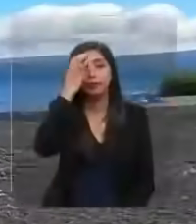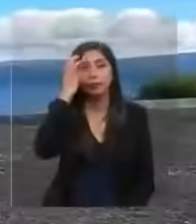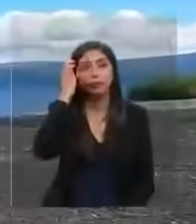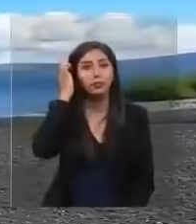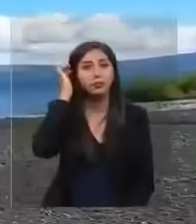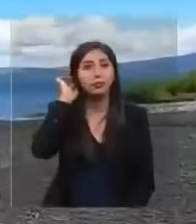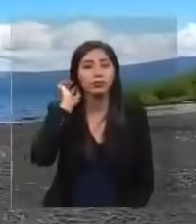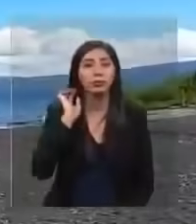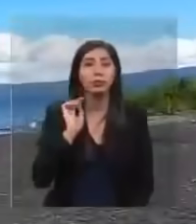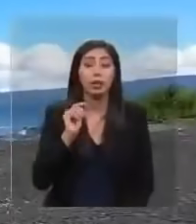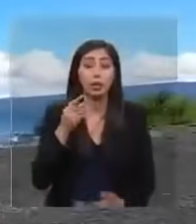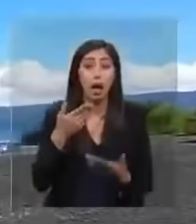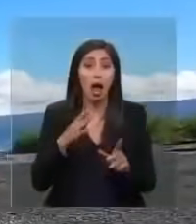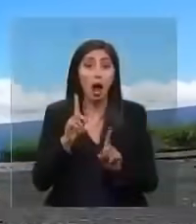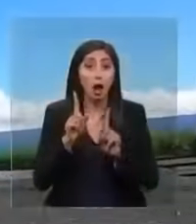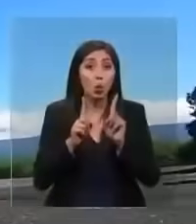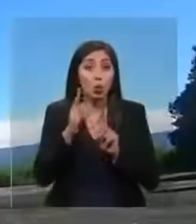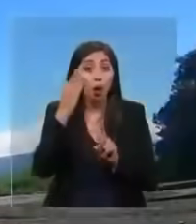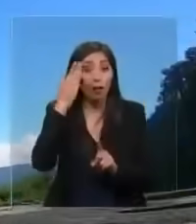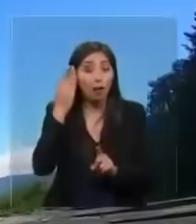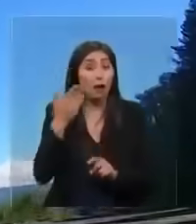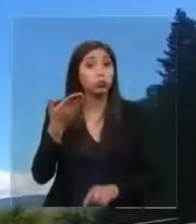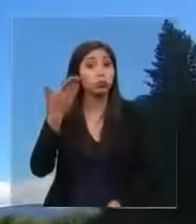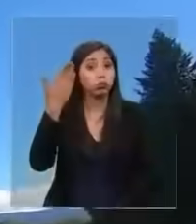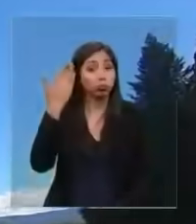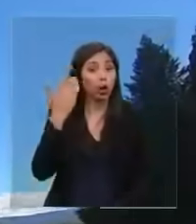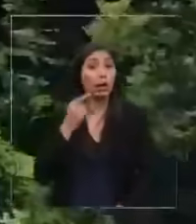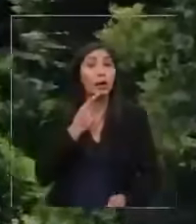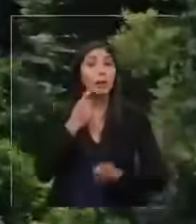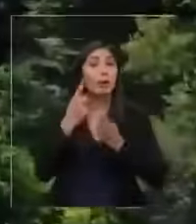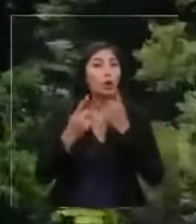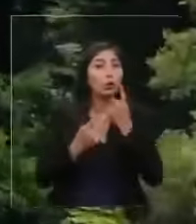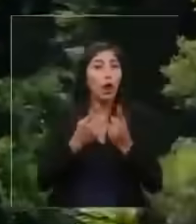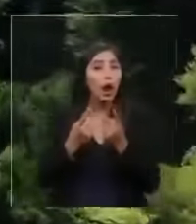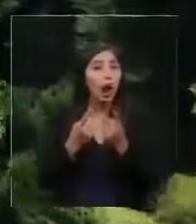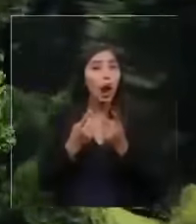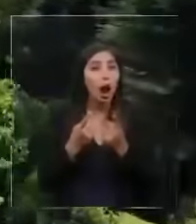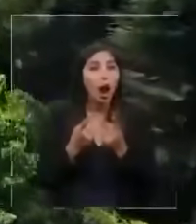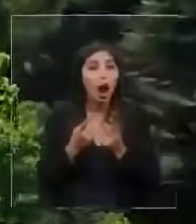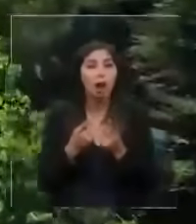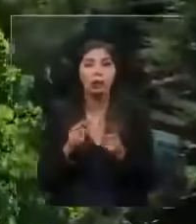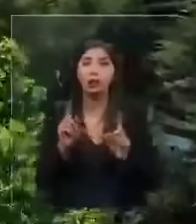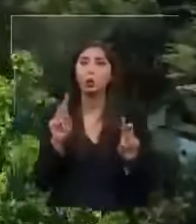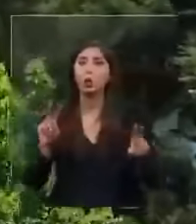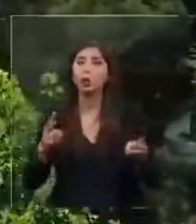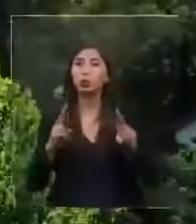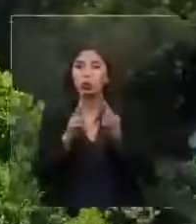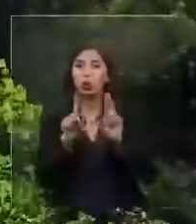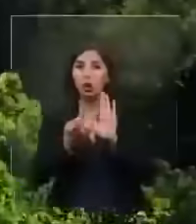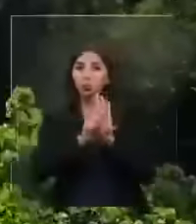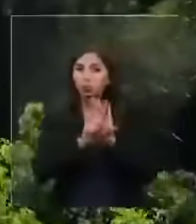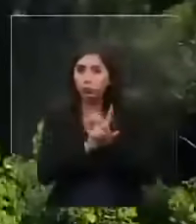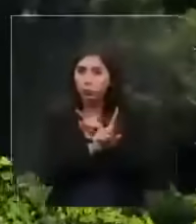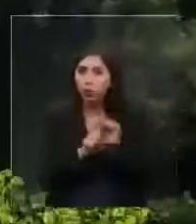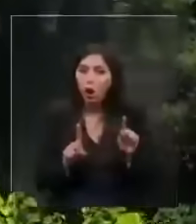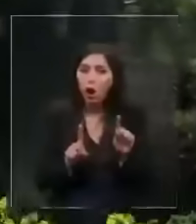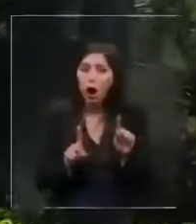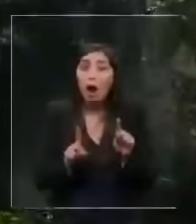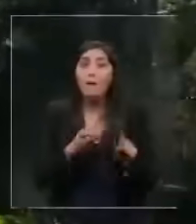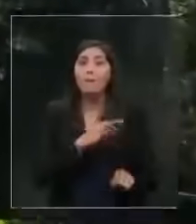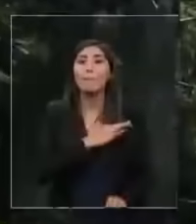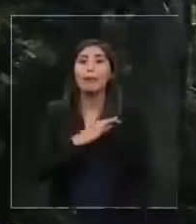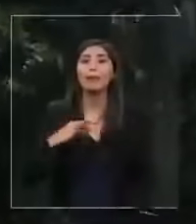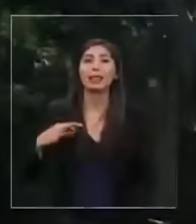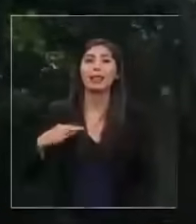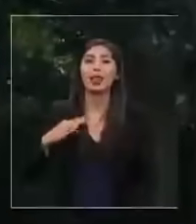Tras la emisión hace unos días del primer reportaje donde se mostraba esta denuncia de construcciones ilegales en esta playa de Villarrica, el Ministerio